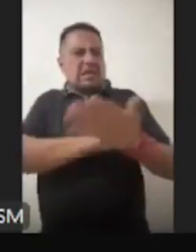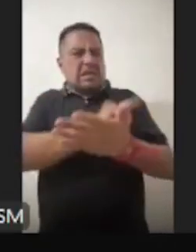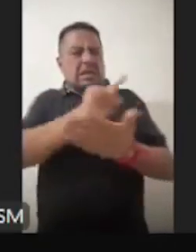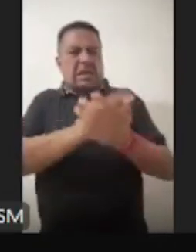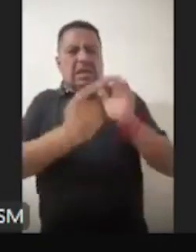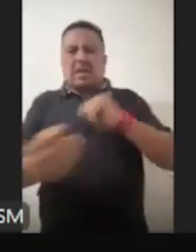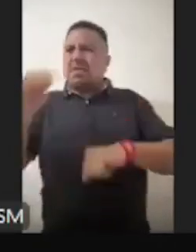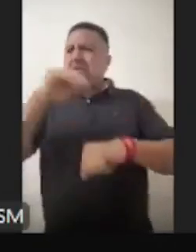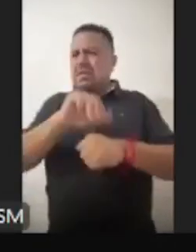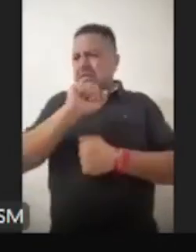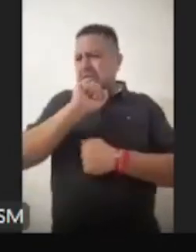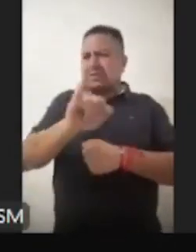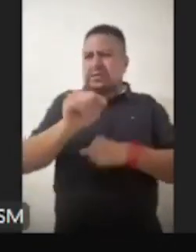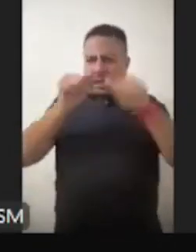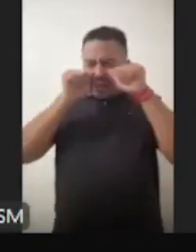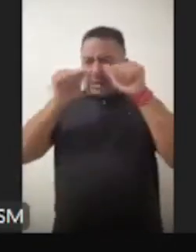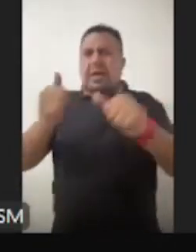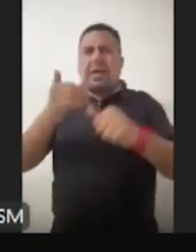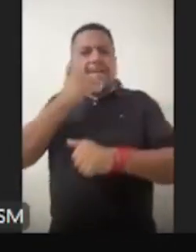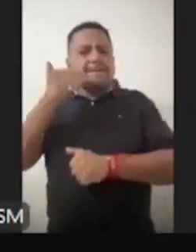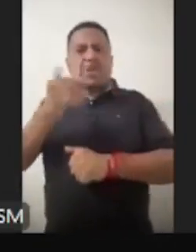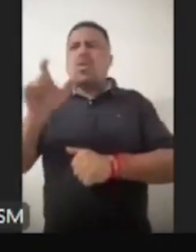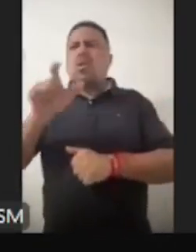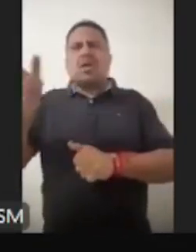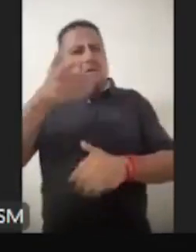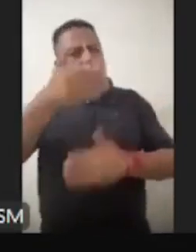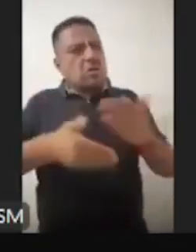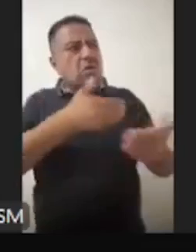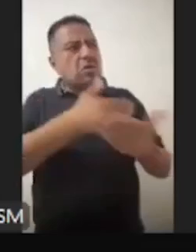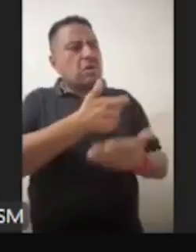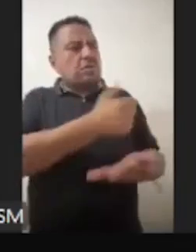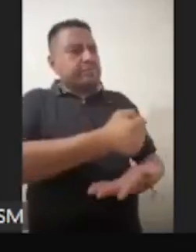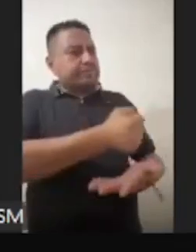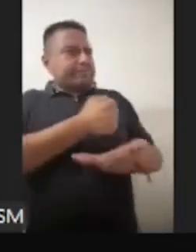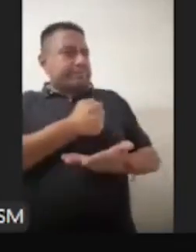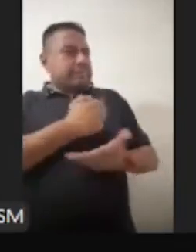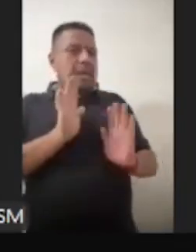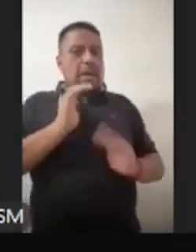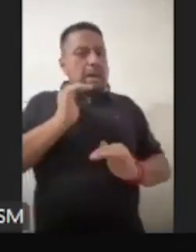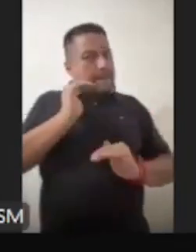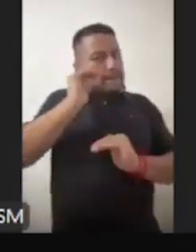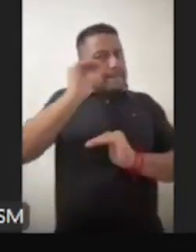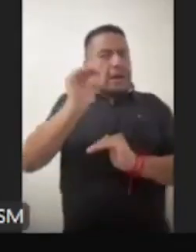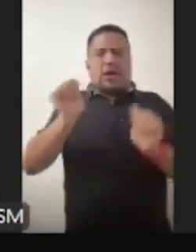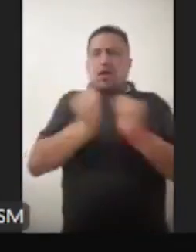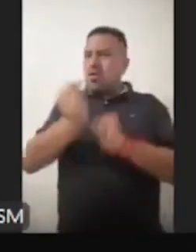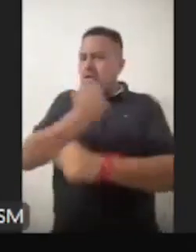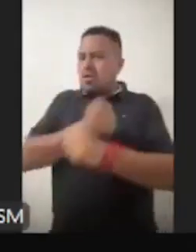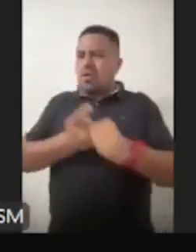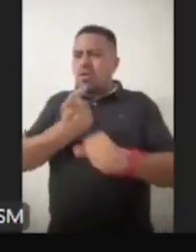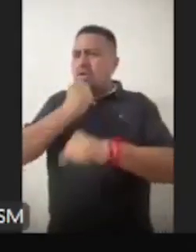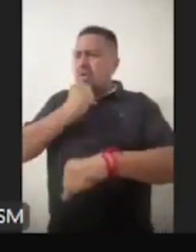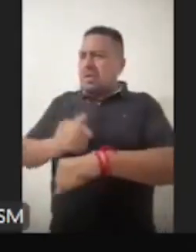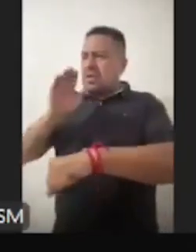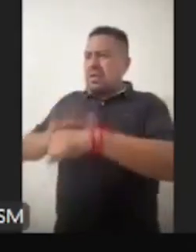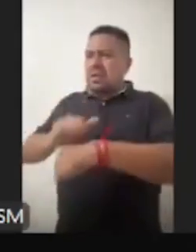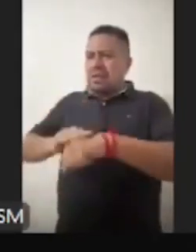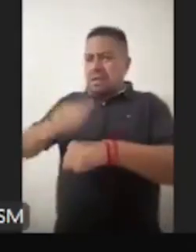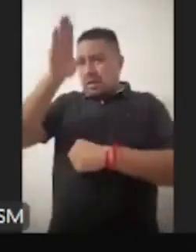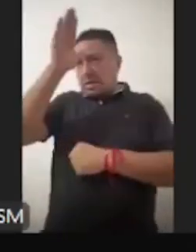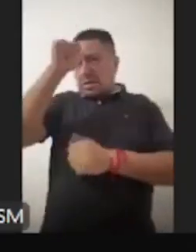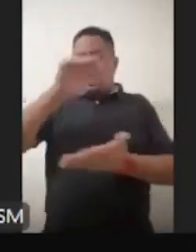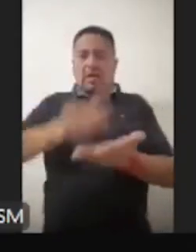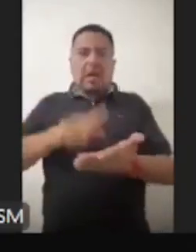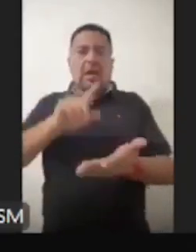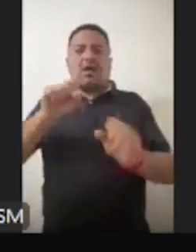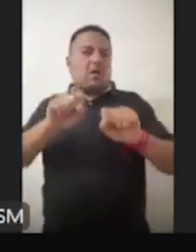que sí se atendió a la quejosa cuando solicitó prerrogativas. Máxime que con oportunidad se le notificaron los acuerdos de recepción de esos oficios,